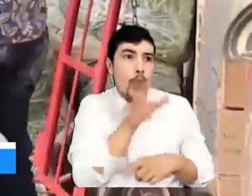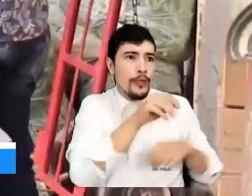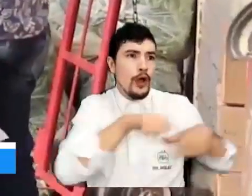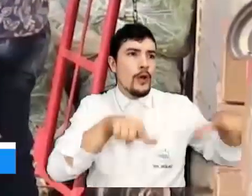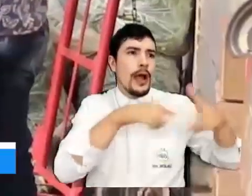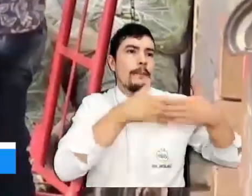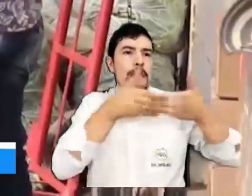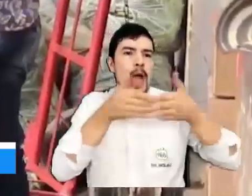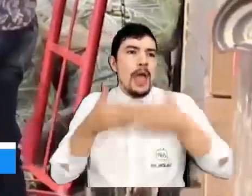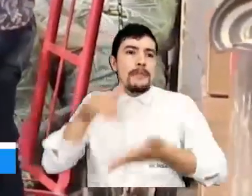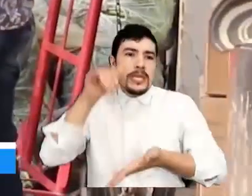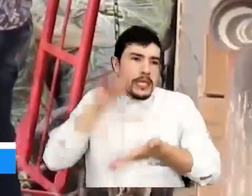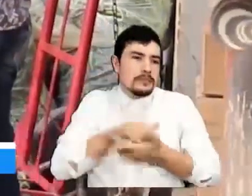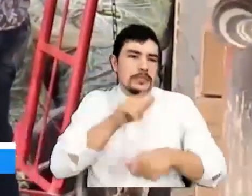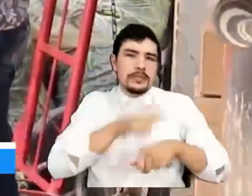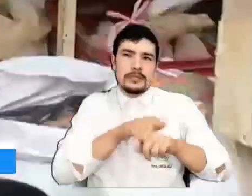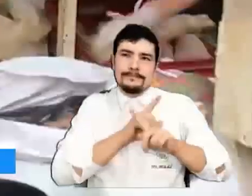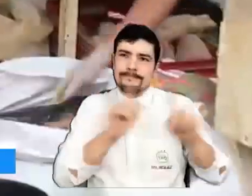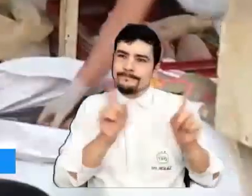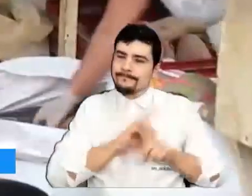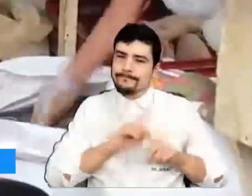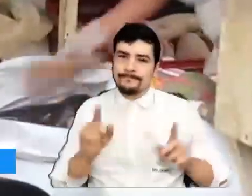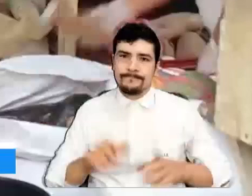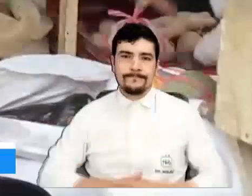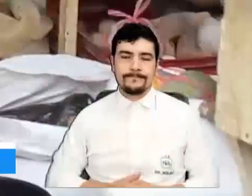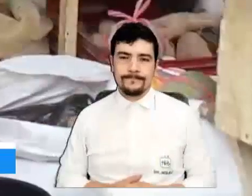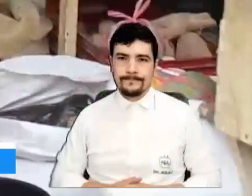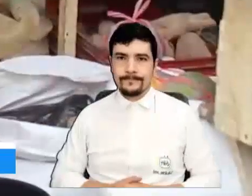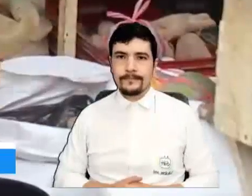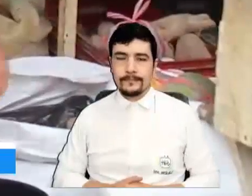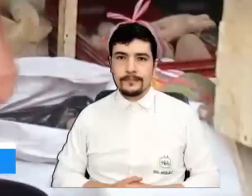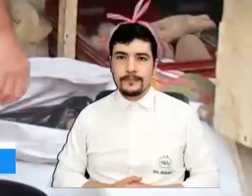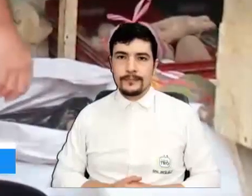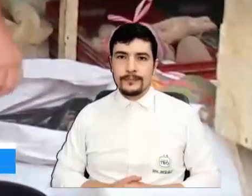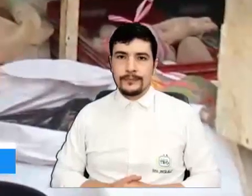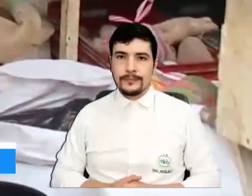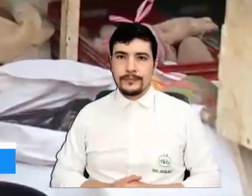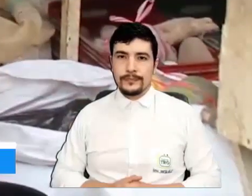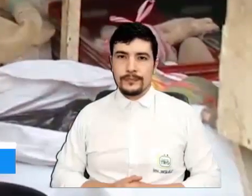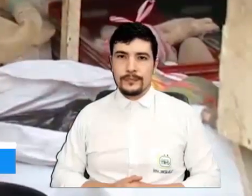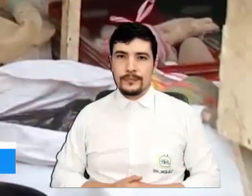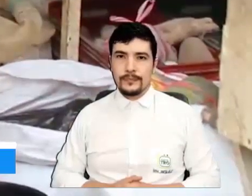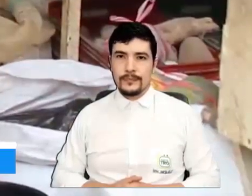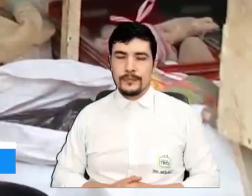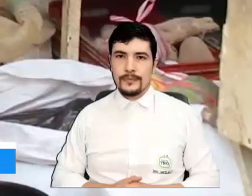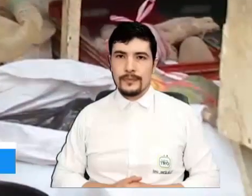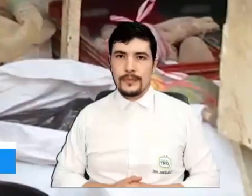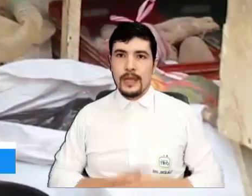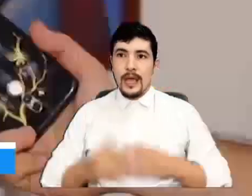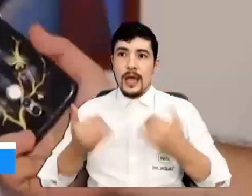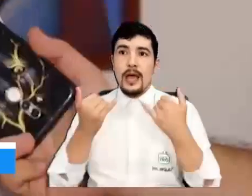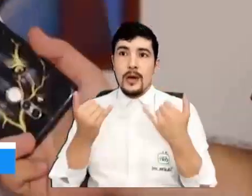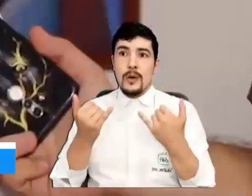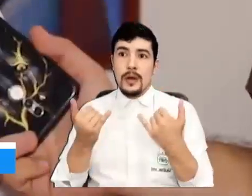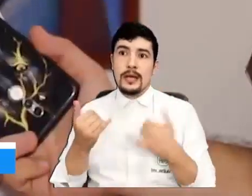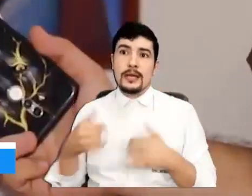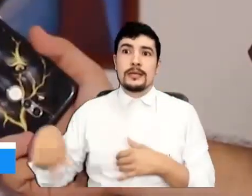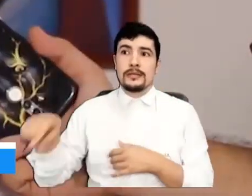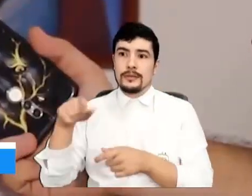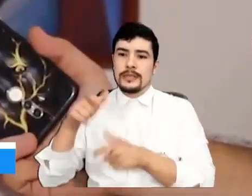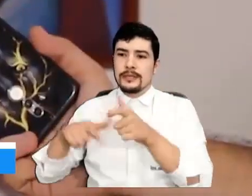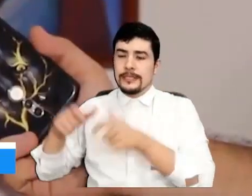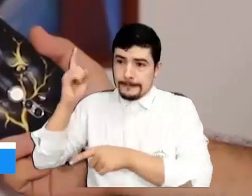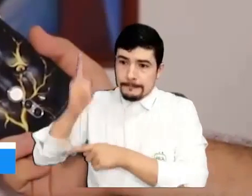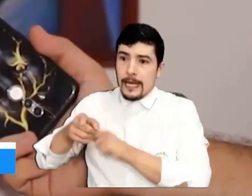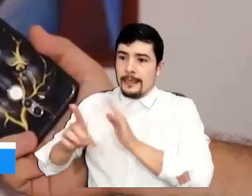por decreto porque iría contrario al ordenado por la Presidencia de la República. Al no haber encontrado eco en estos comerciantes, pues